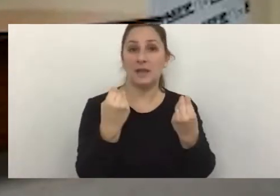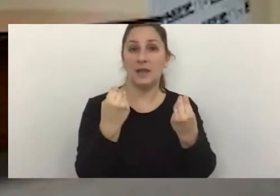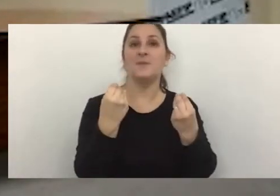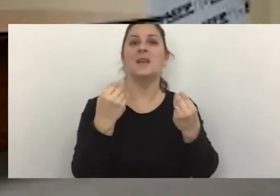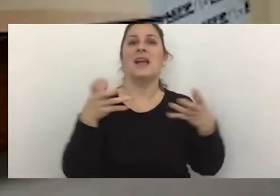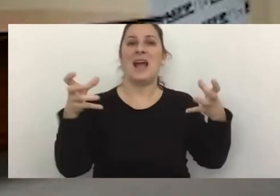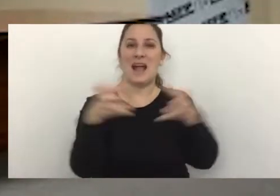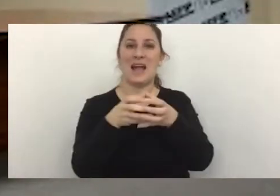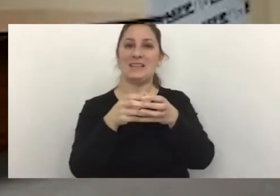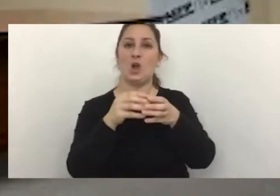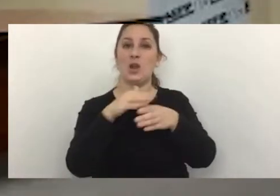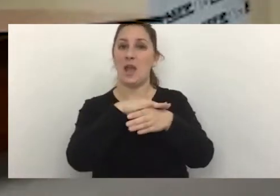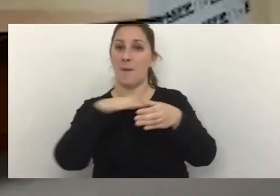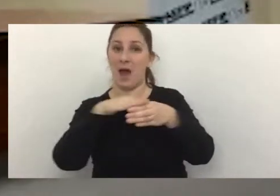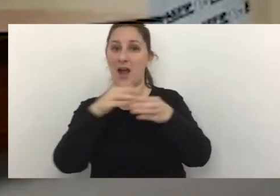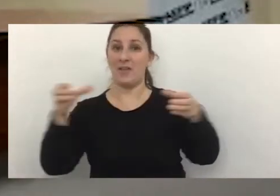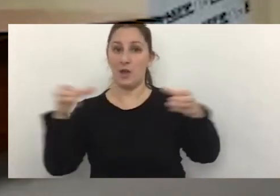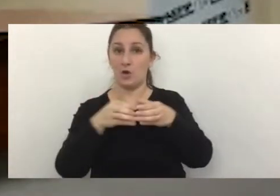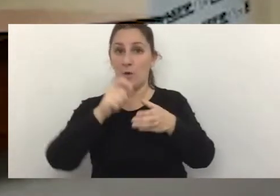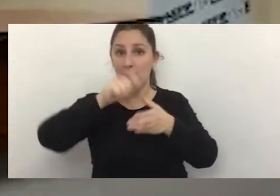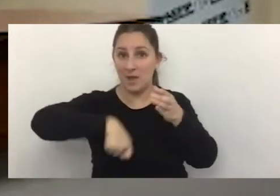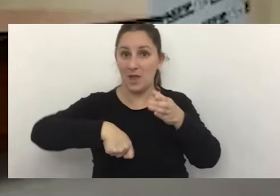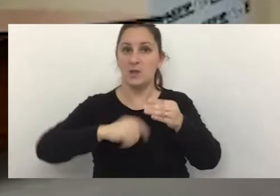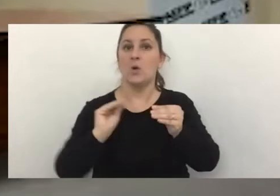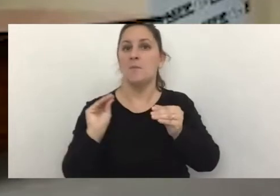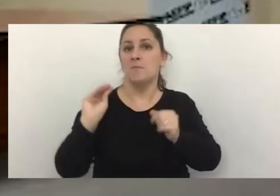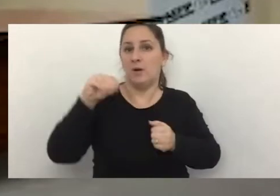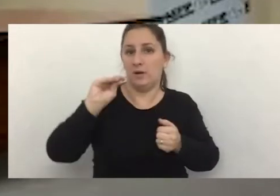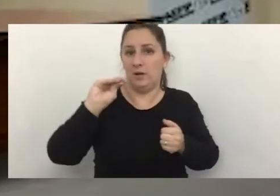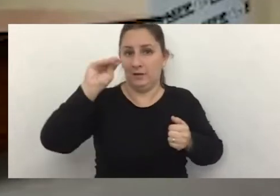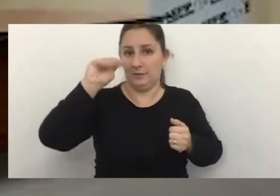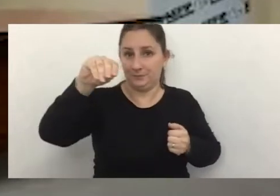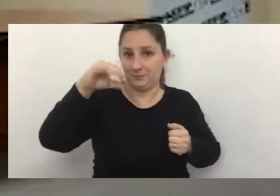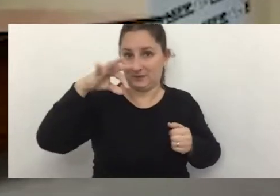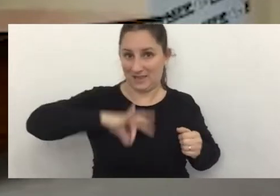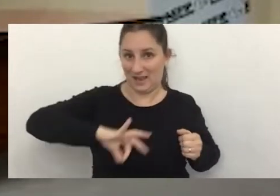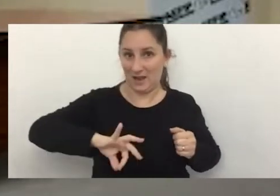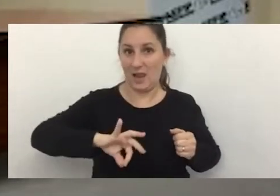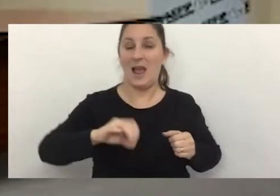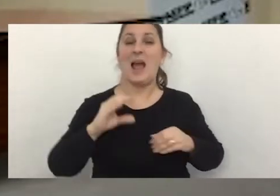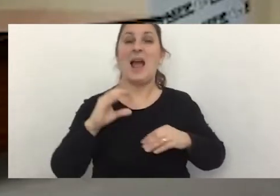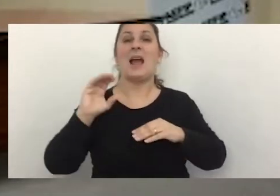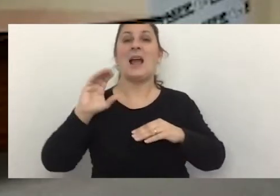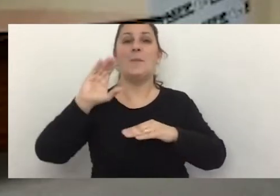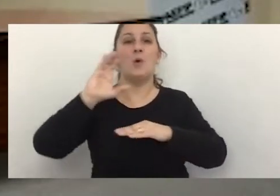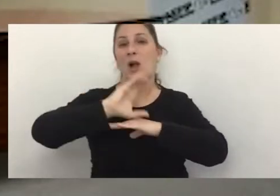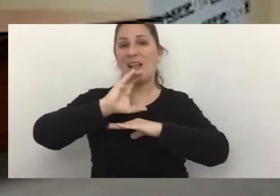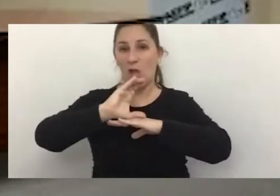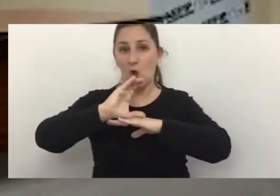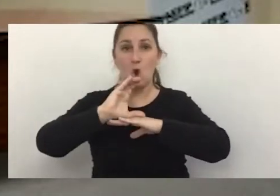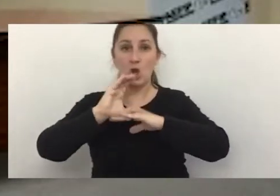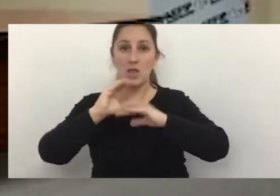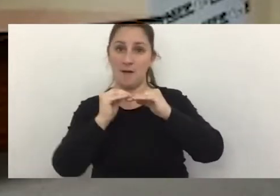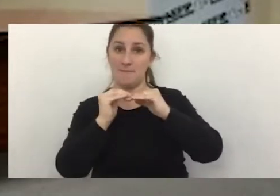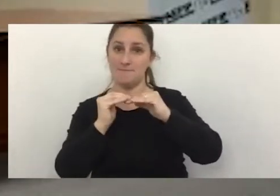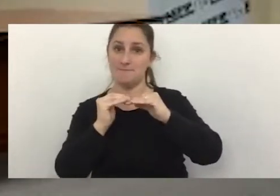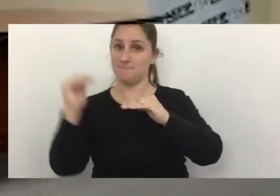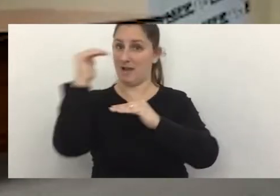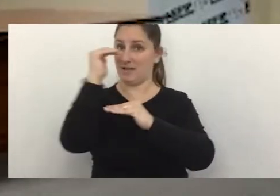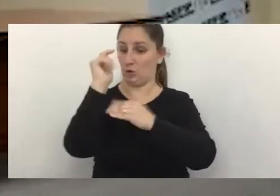bajas del convenio iban teniendo incremento salarial. Los que estaban con categoría por encima de la categoría del